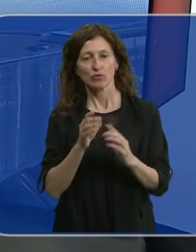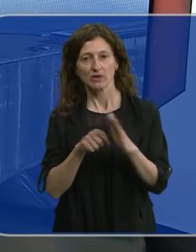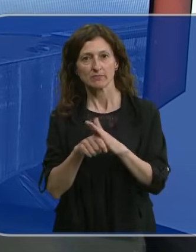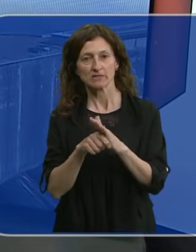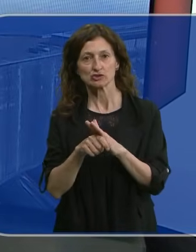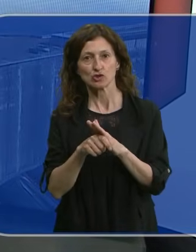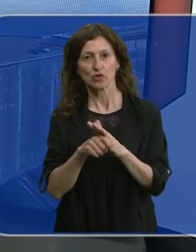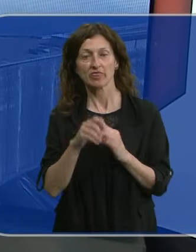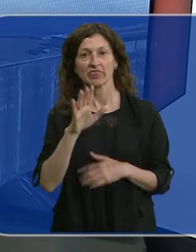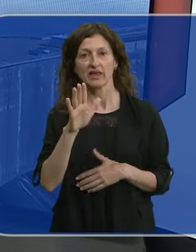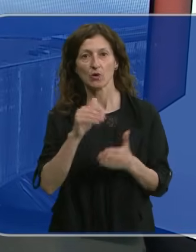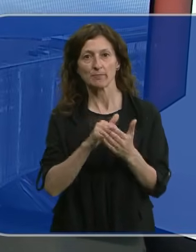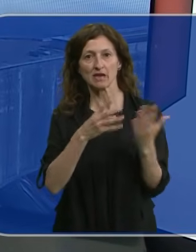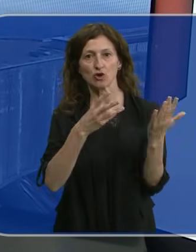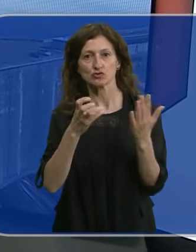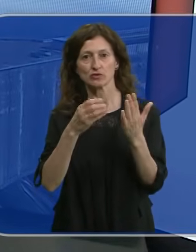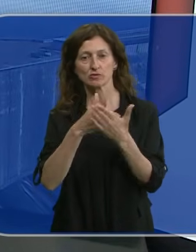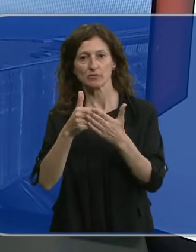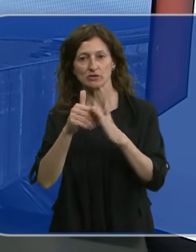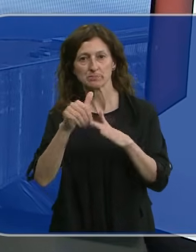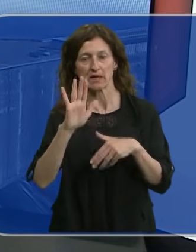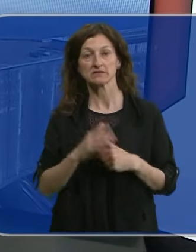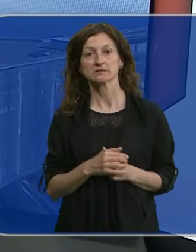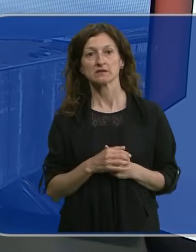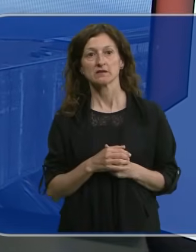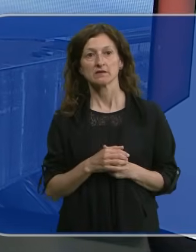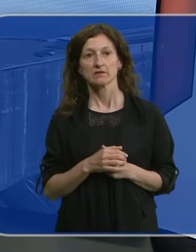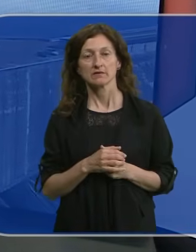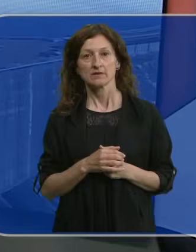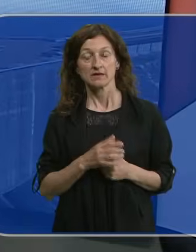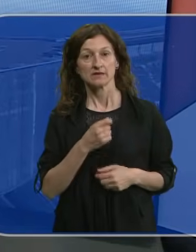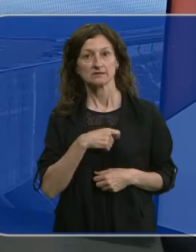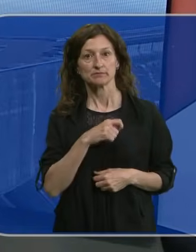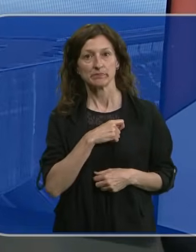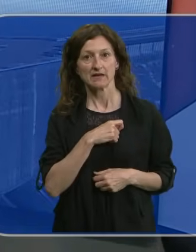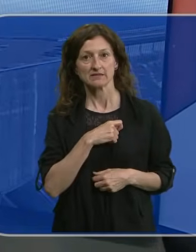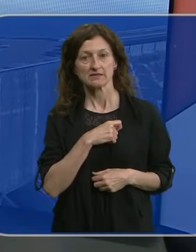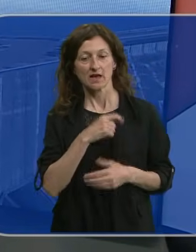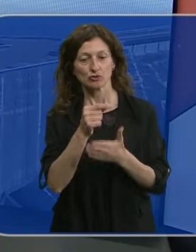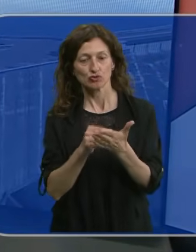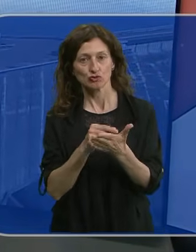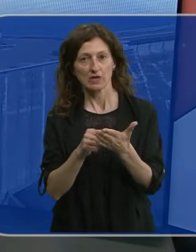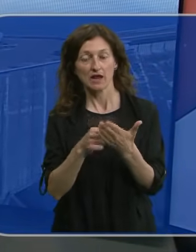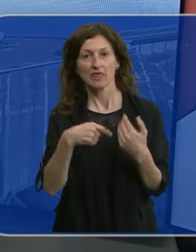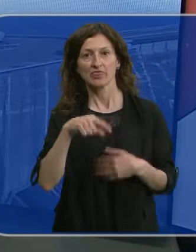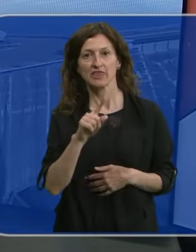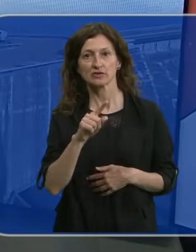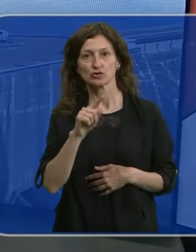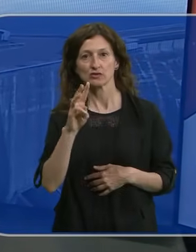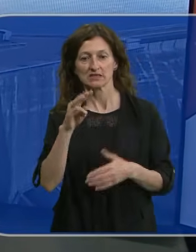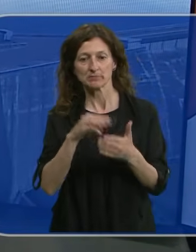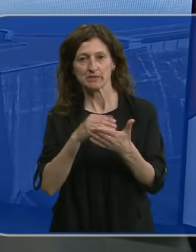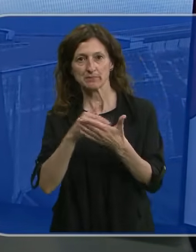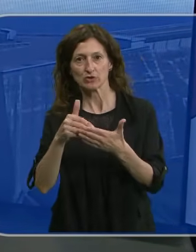inversión superior a los 5.800 millones de euros. En total, en todo el país, esta cifra ascendería hasta los